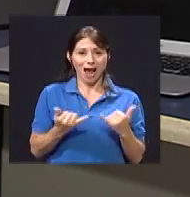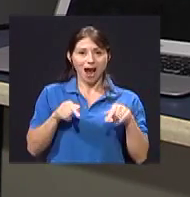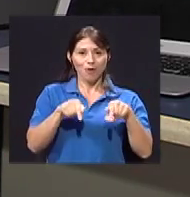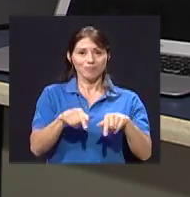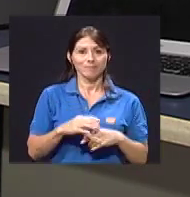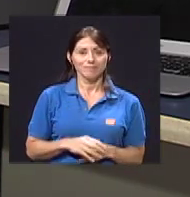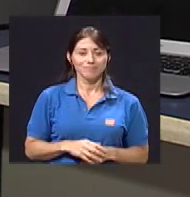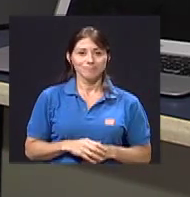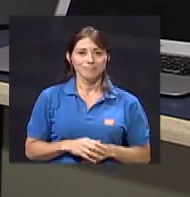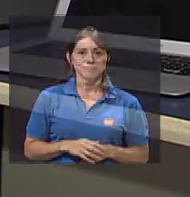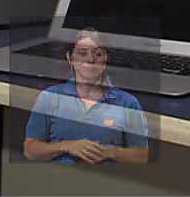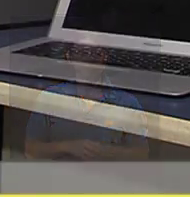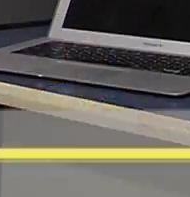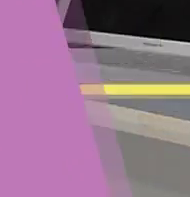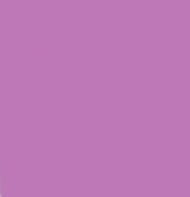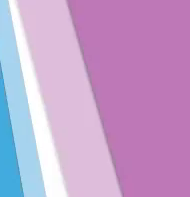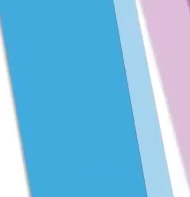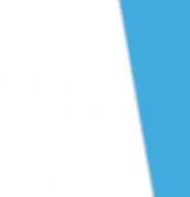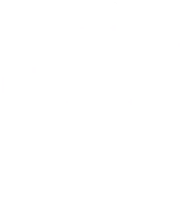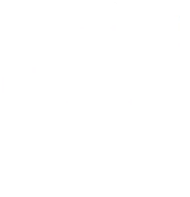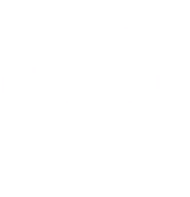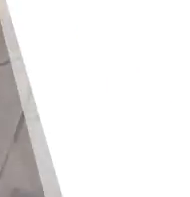nos encontramos en este momento.